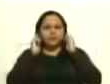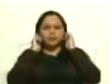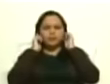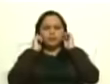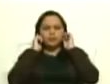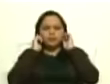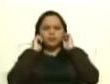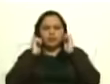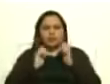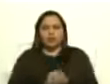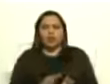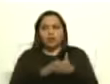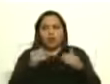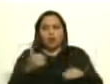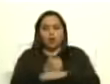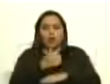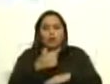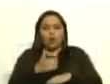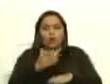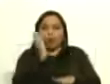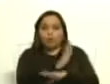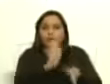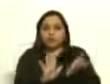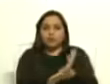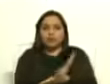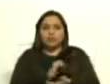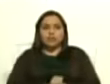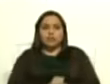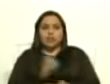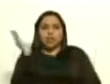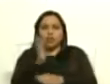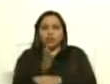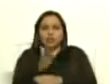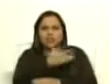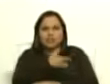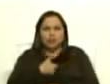Bueno, una lámina que es esta, quisiera mostrarla.